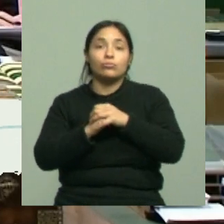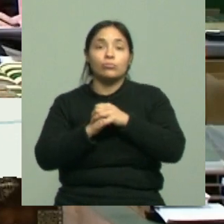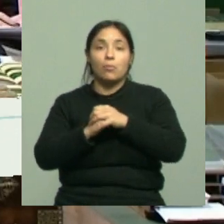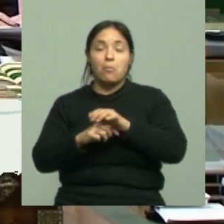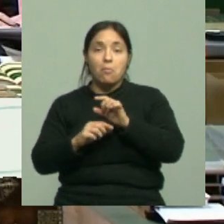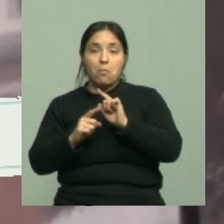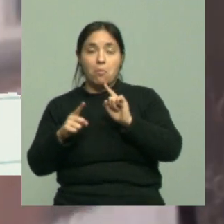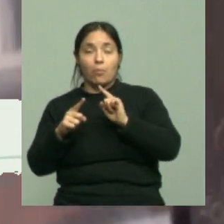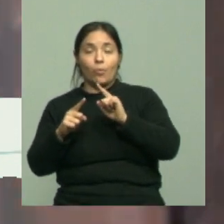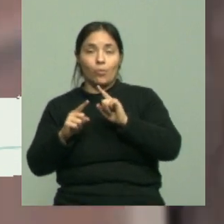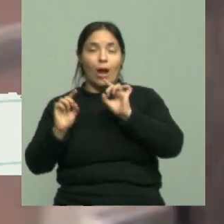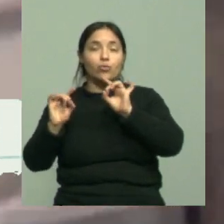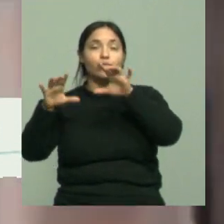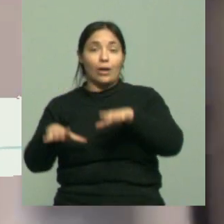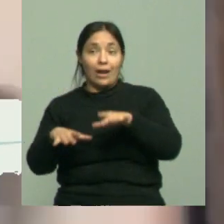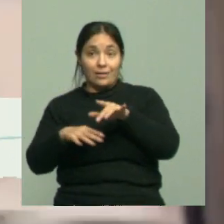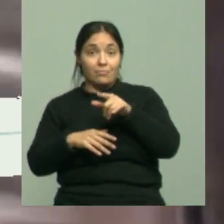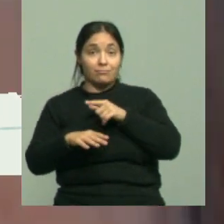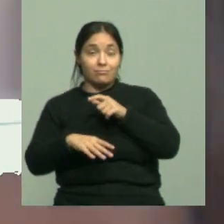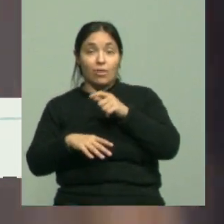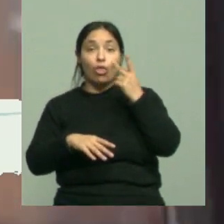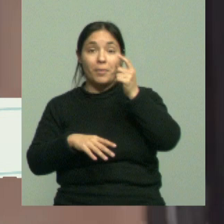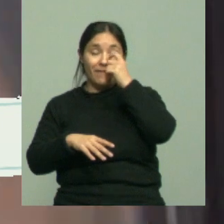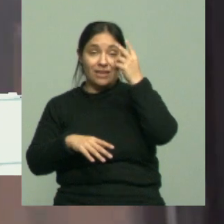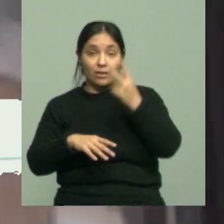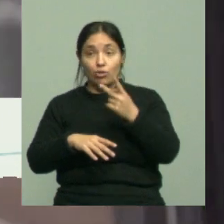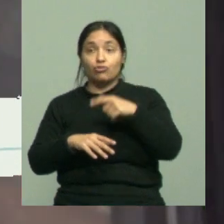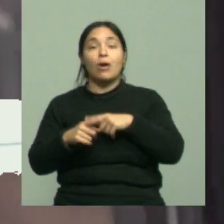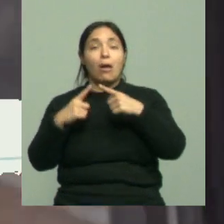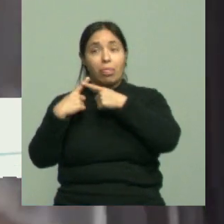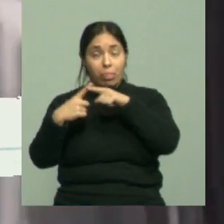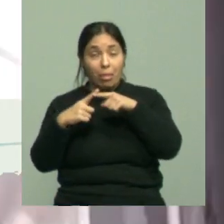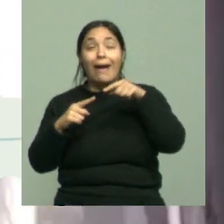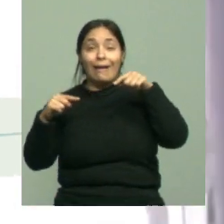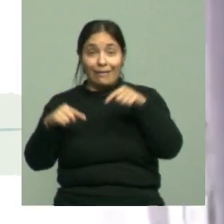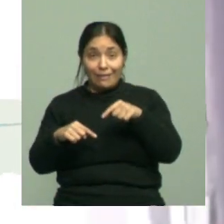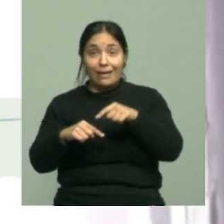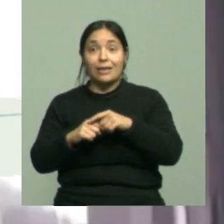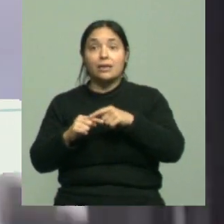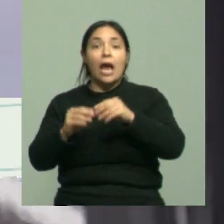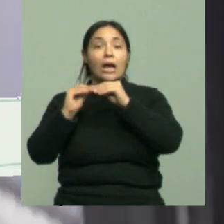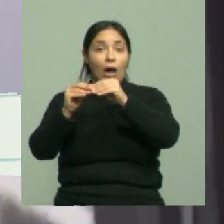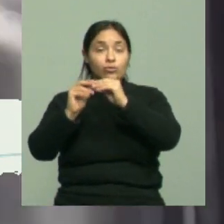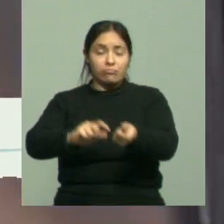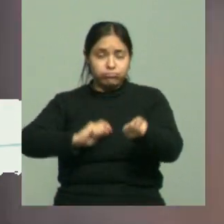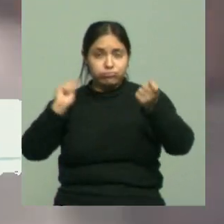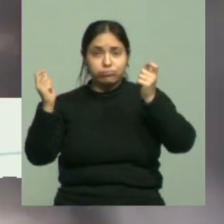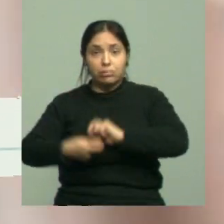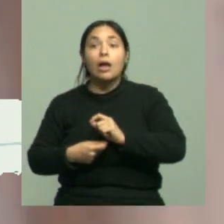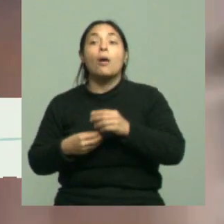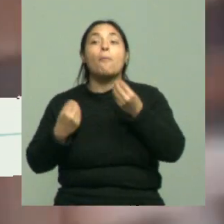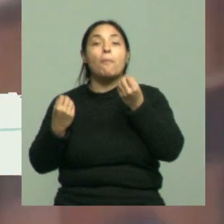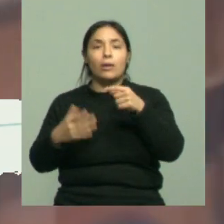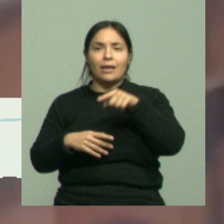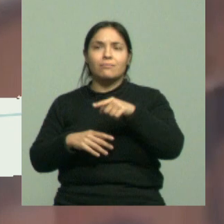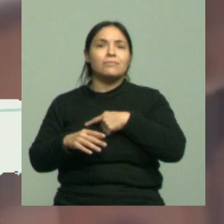Australia, Albanese, en 2022, ahí indefectiblemente hay un giro donde la causa de Assange se toma como una